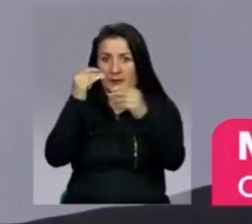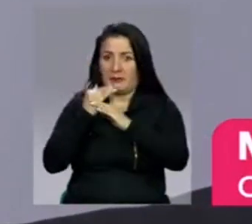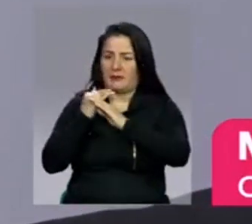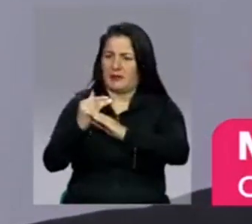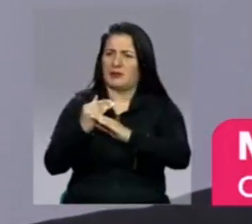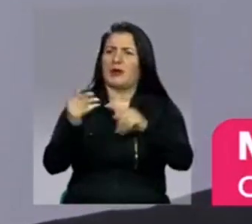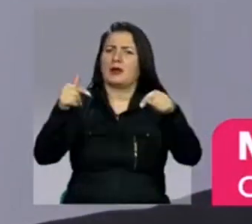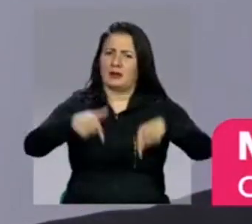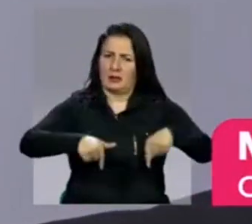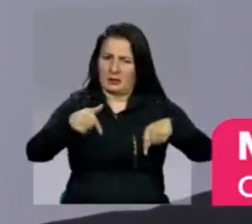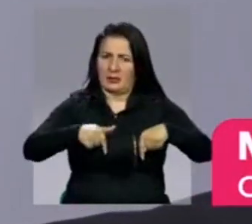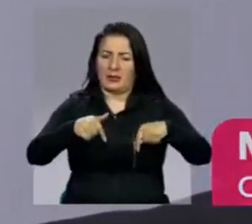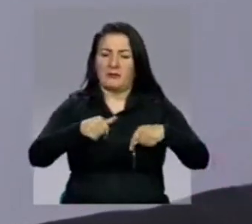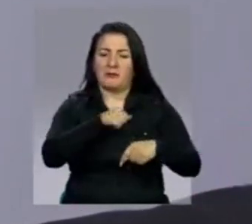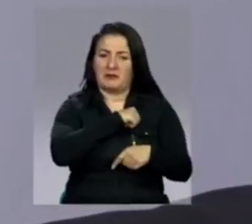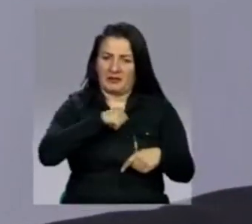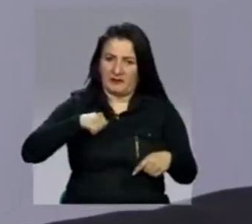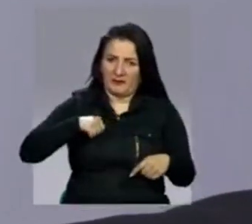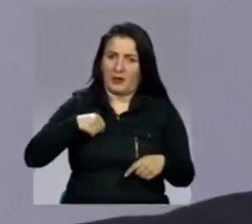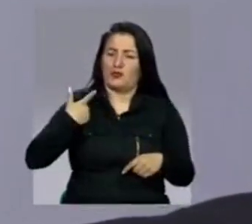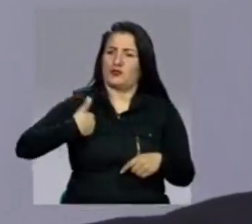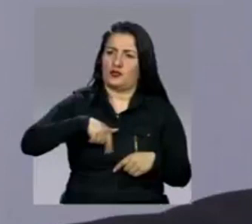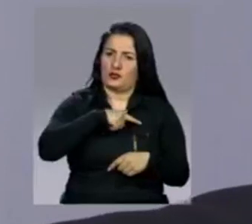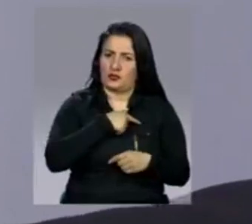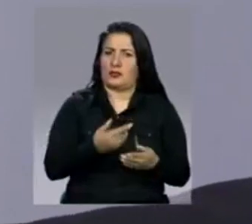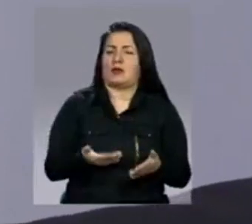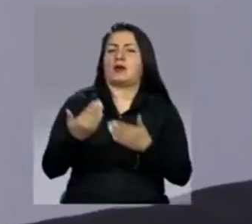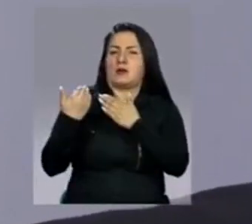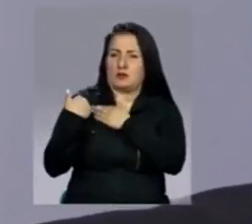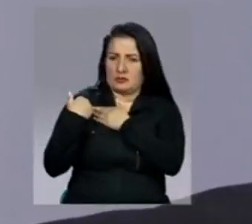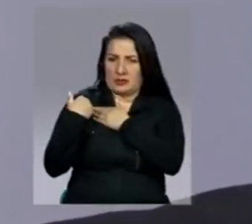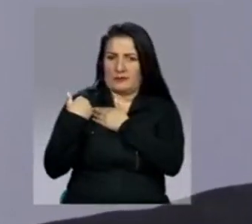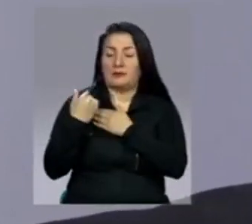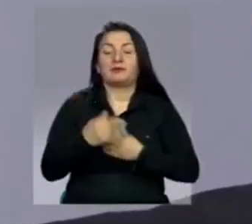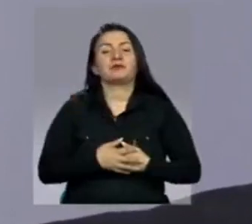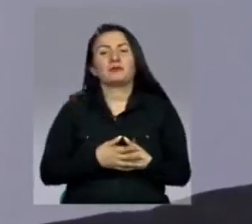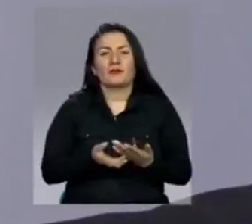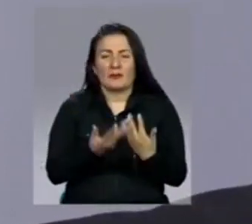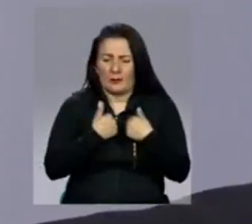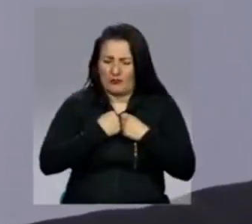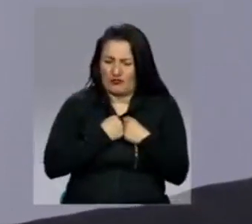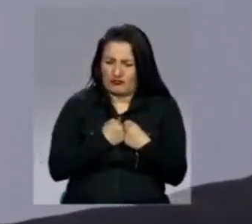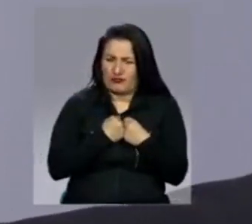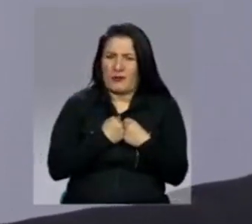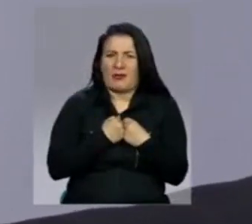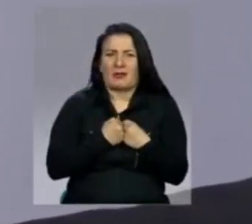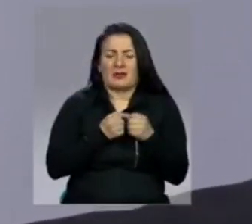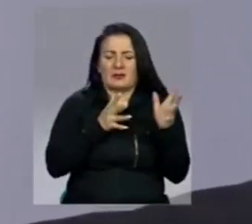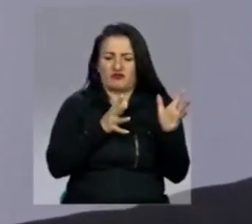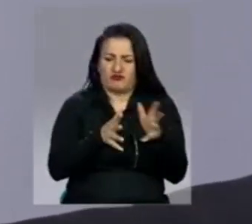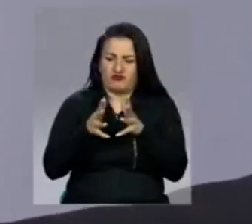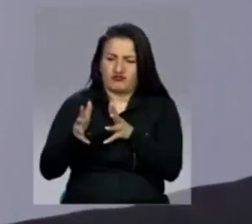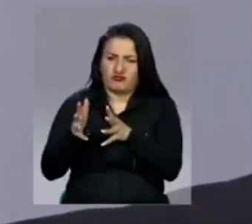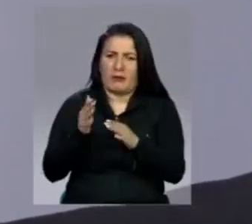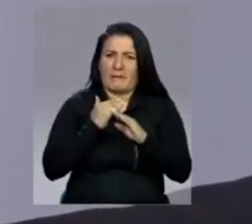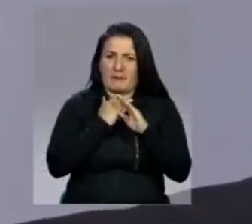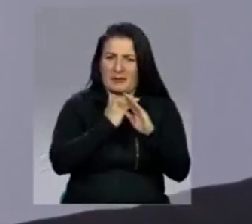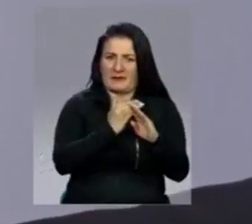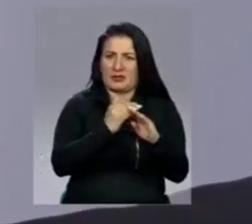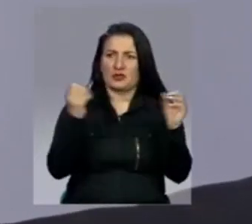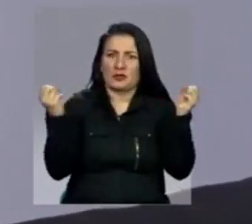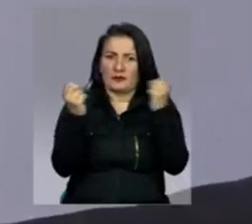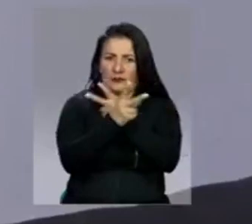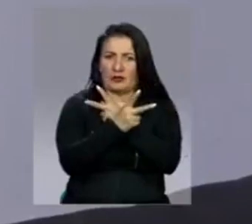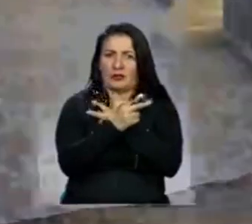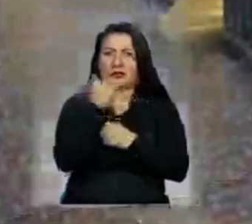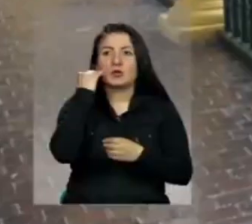también aquí el sector privado debe tomar gran responsabilidad en poder implementar las cátedras de prevención de violencia hacia la